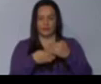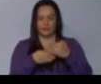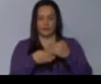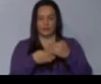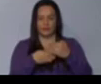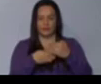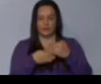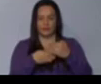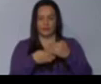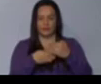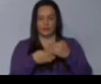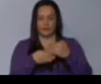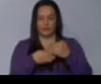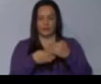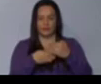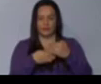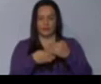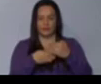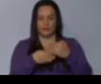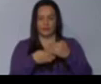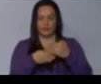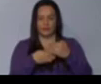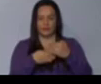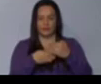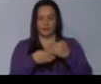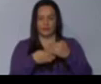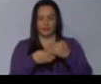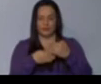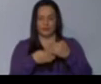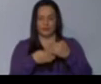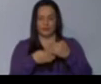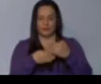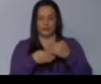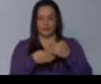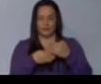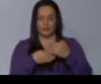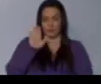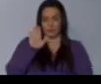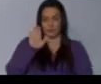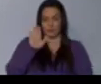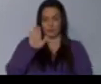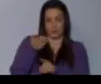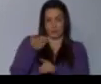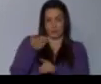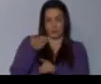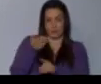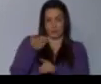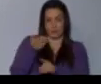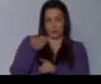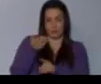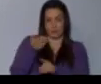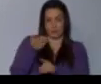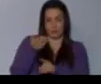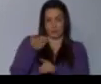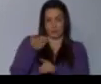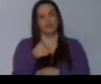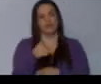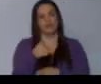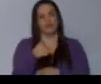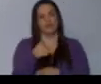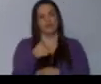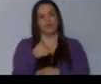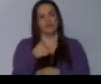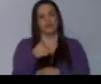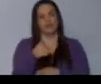una democracia como la nuestra. Quiero agradecer, señor presidente, en su persona, en nombre de la